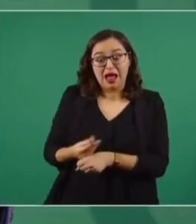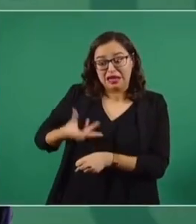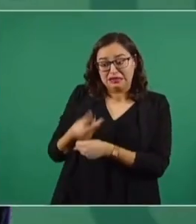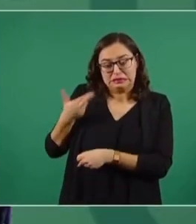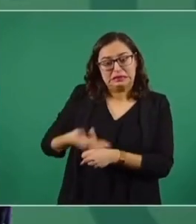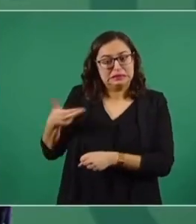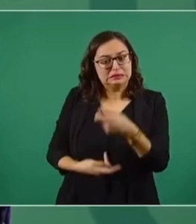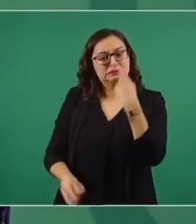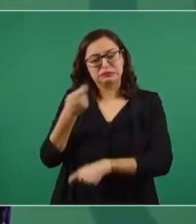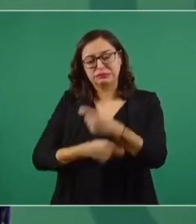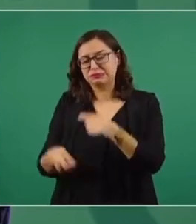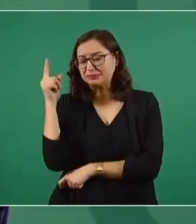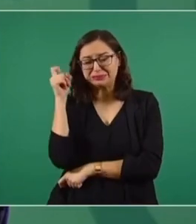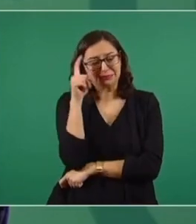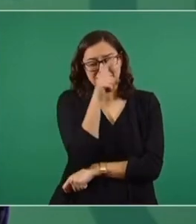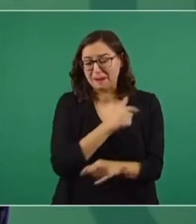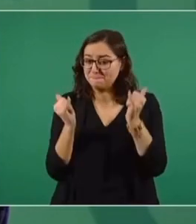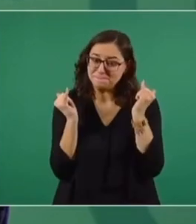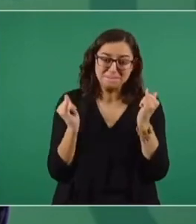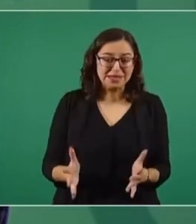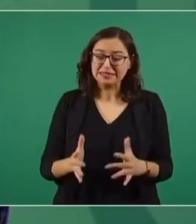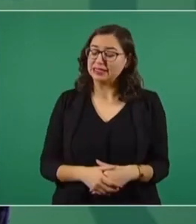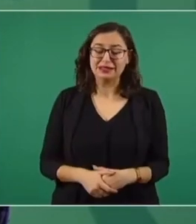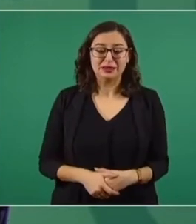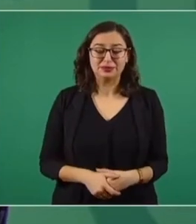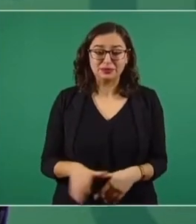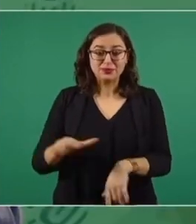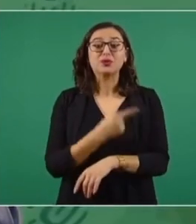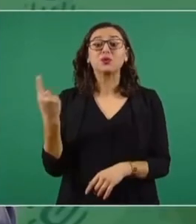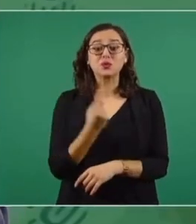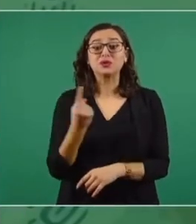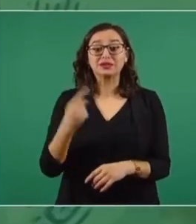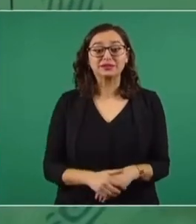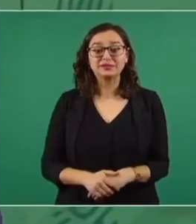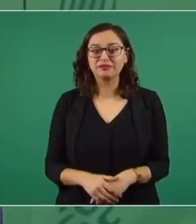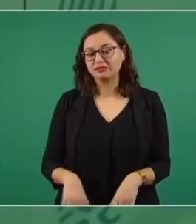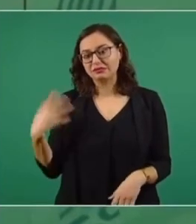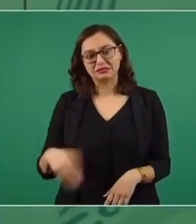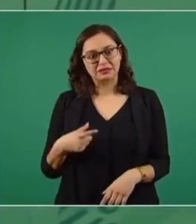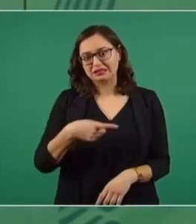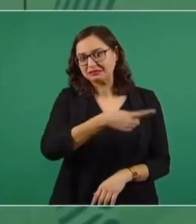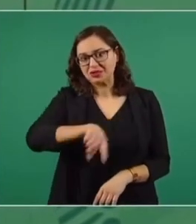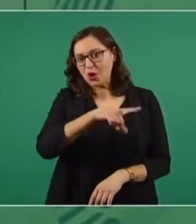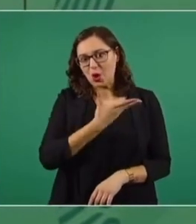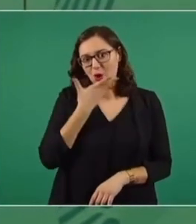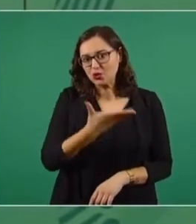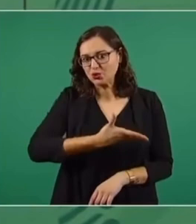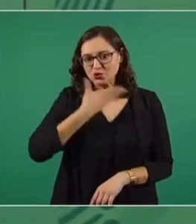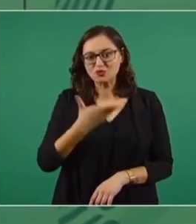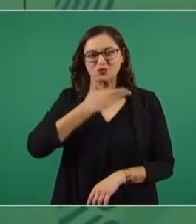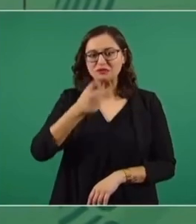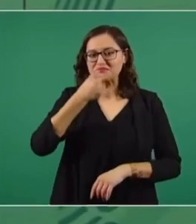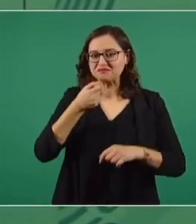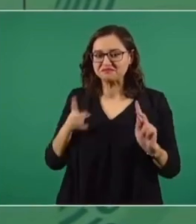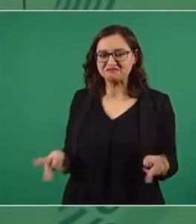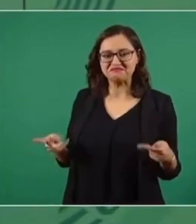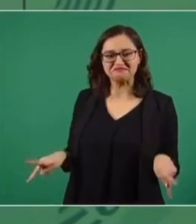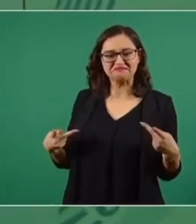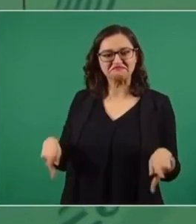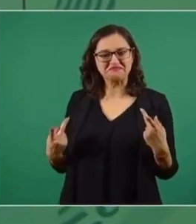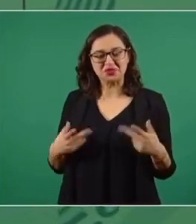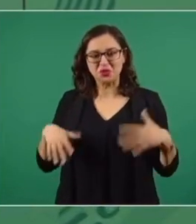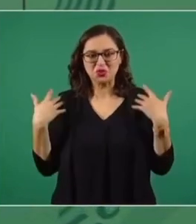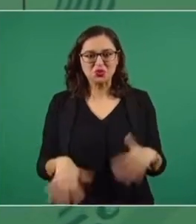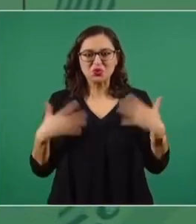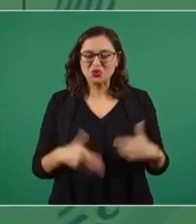porque estaban bien enraizados los que vendían los medicamentos al gobierno,